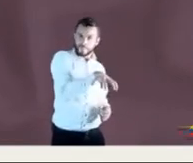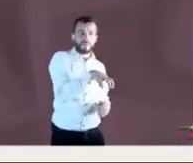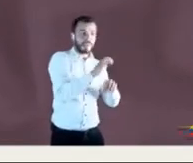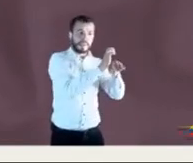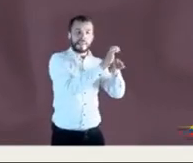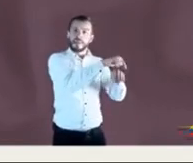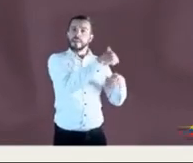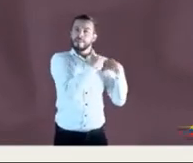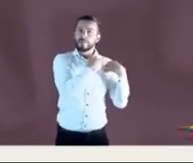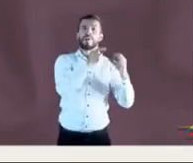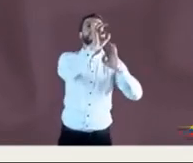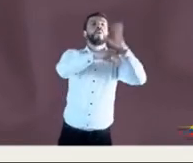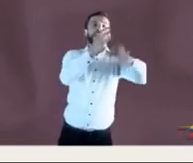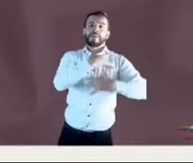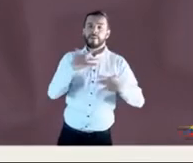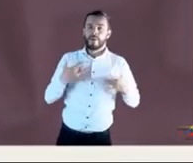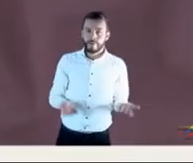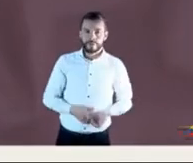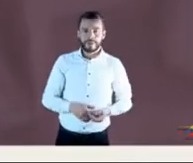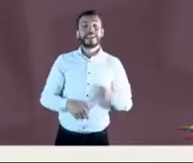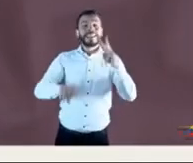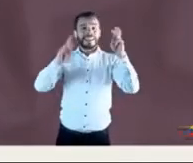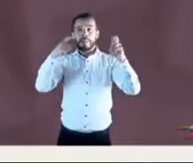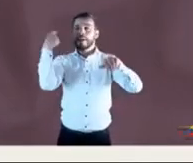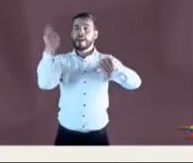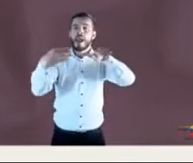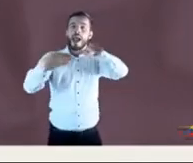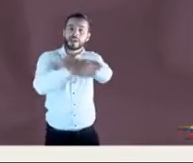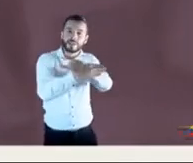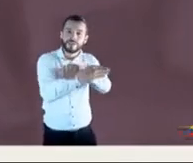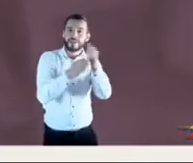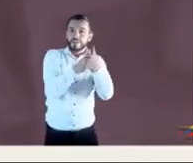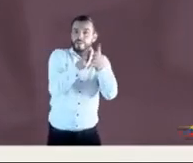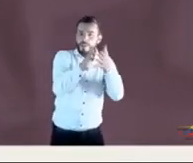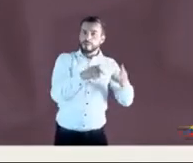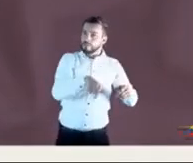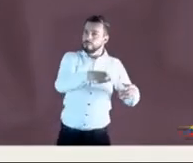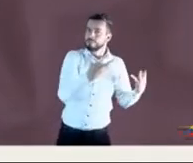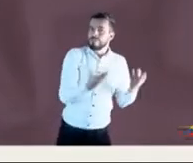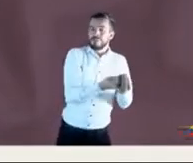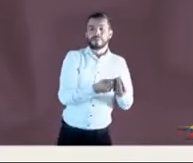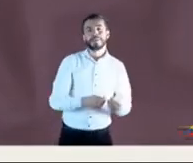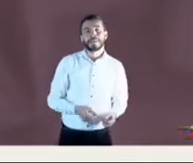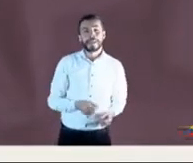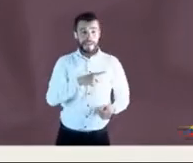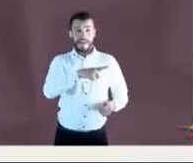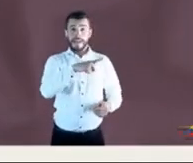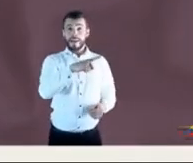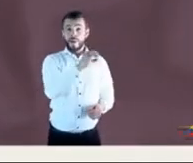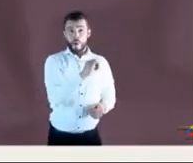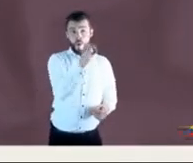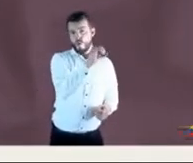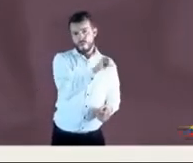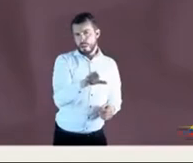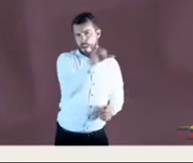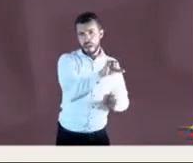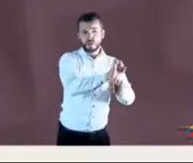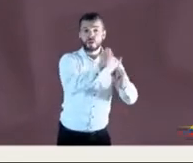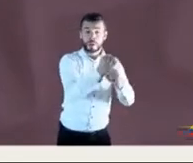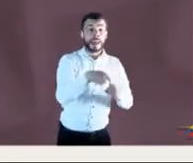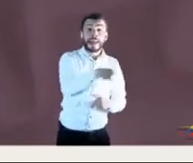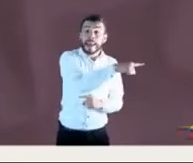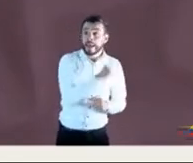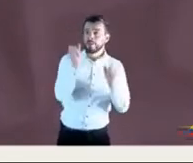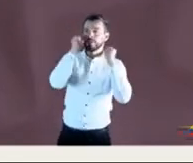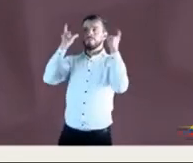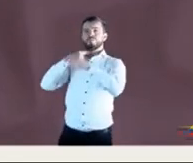a la información. Y con o sin pandemia, las lideresas y los líderes sociales son quienes dan la alerta sobre